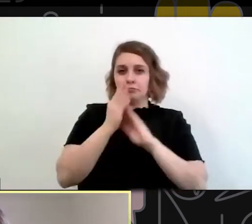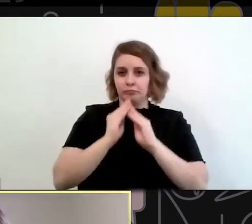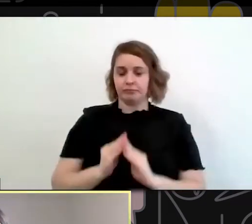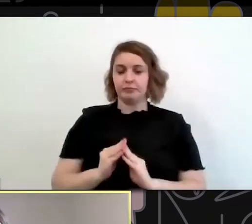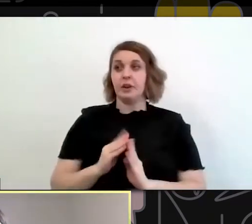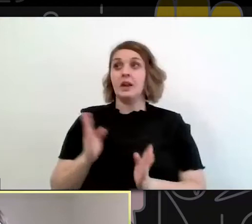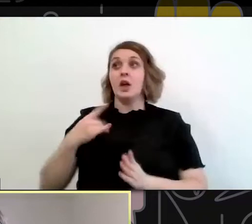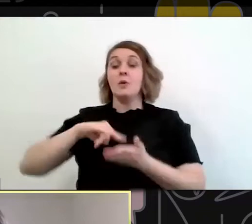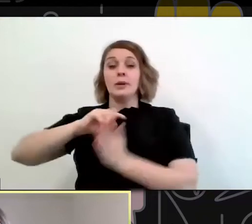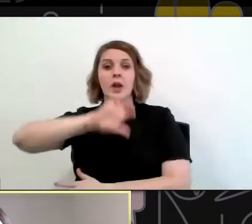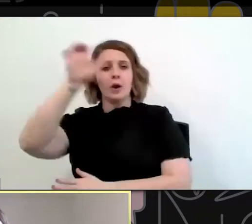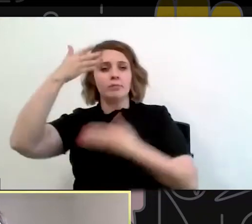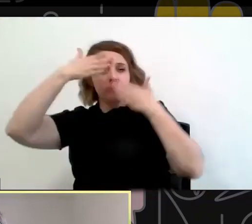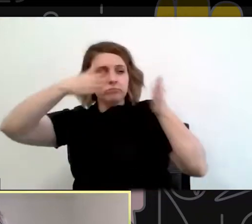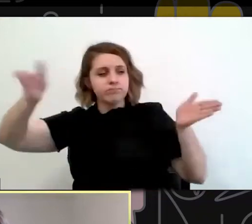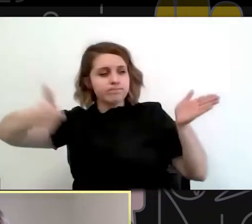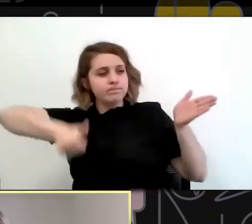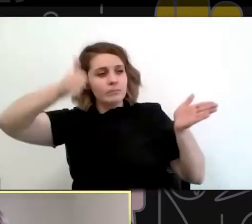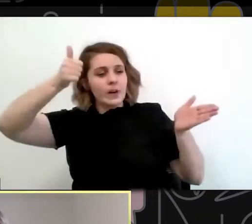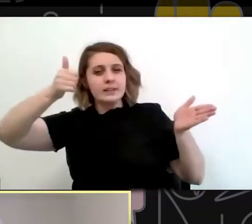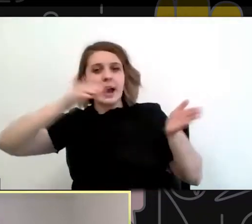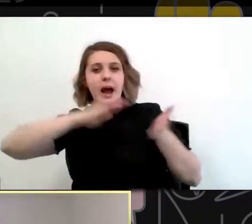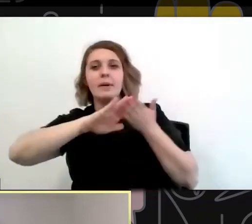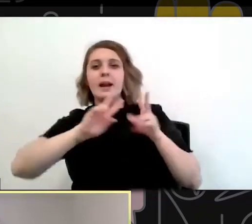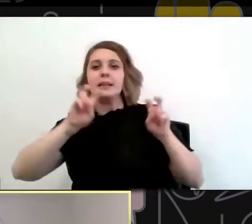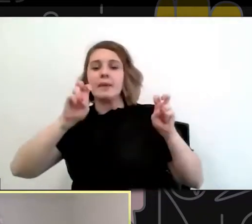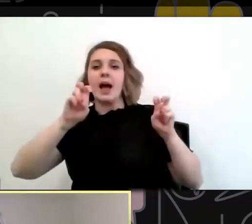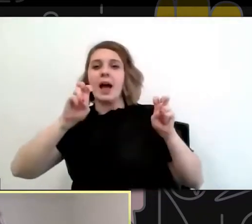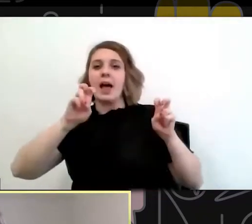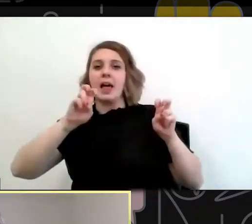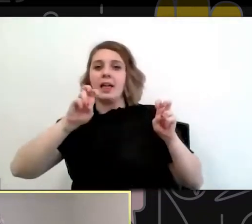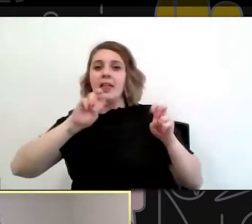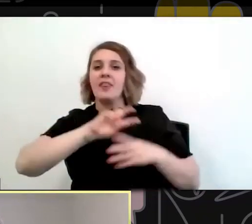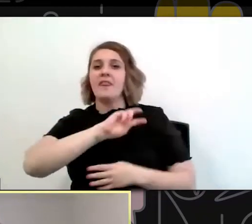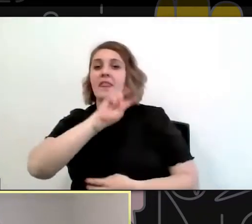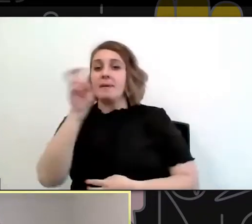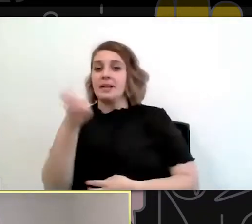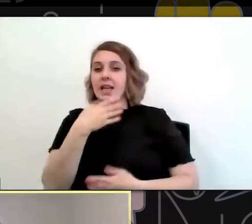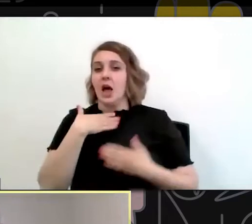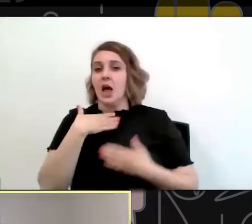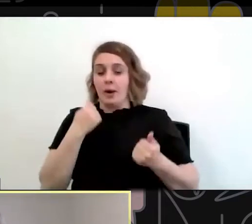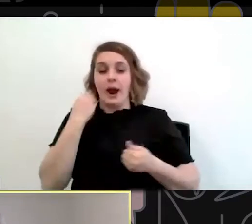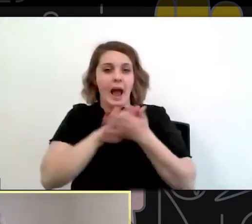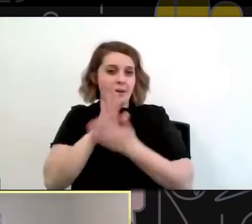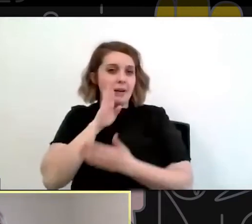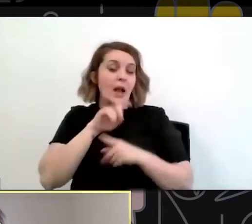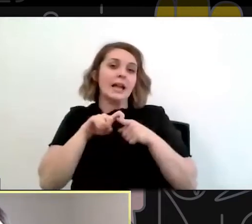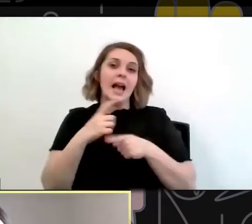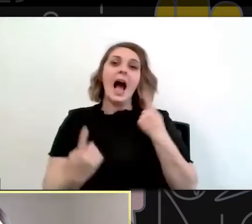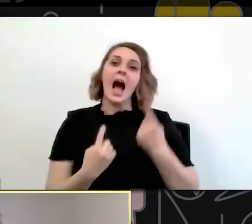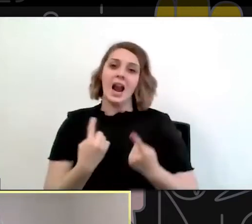más abiertos a considerar la diversidad humana a la que te referías, por lo menos en algunas características,